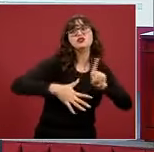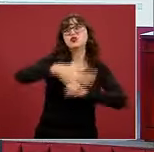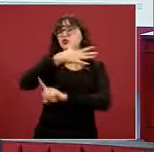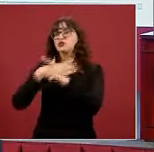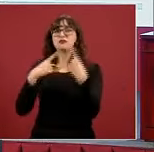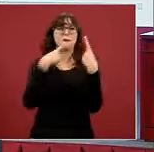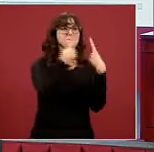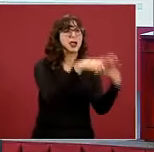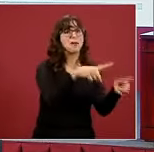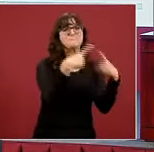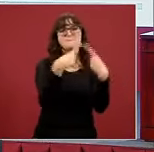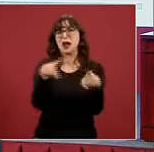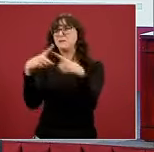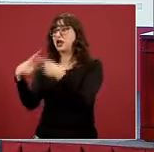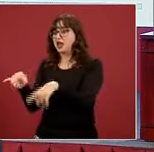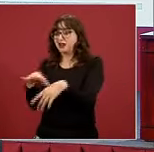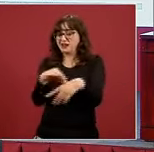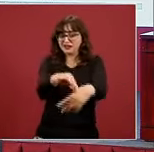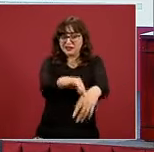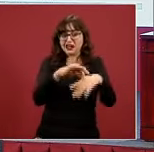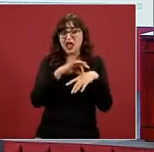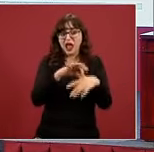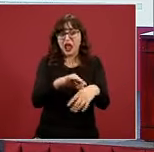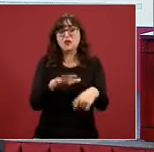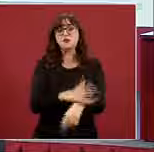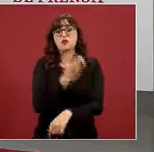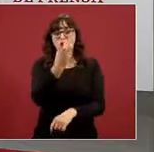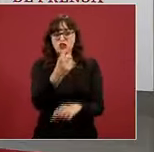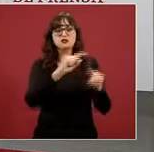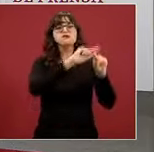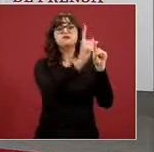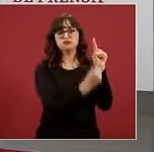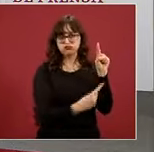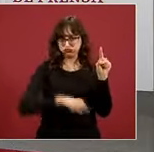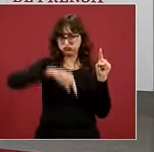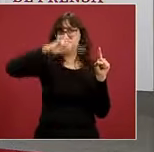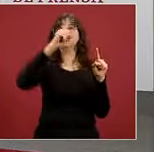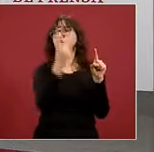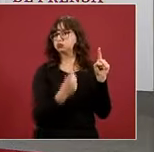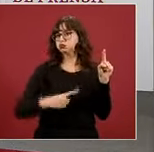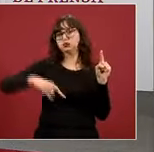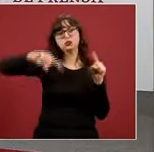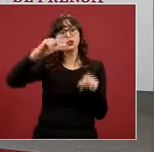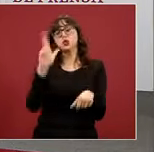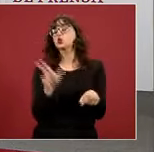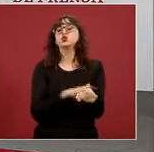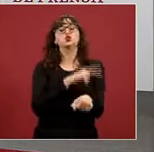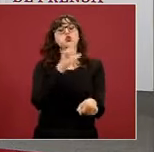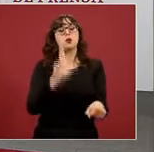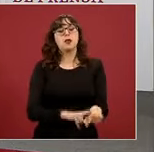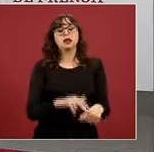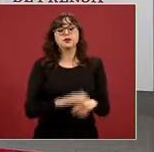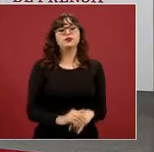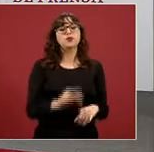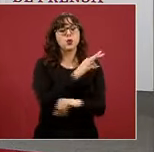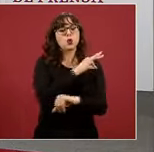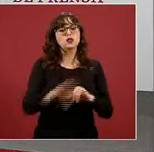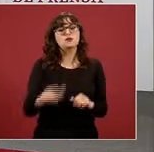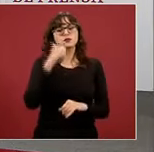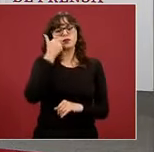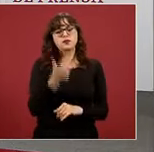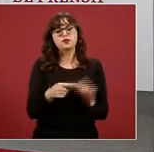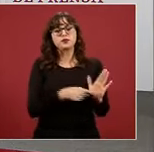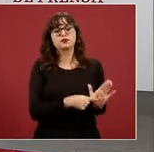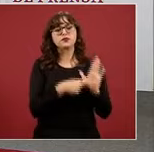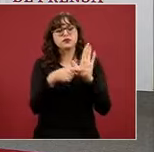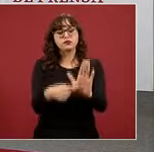países. Y esto puede dar lugar a estos comportamientos epidémicos diversos. La última diapositiva es la de Francia, que muestra también